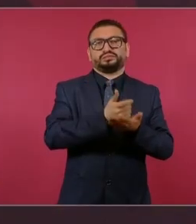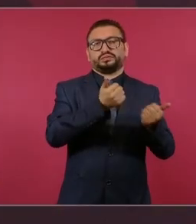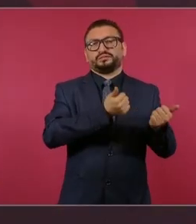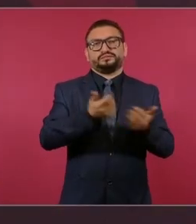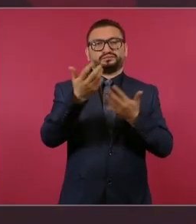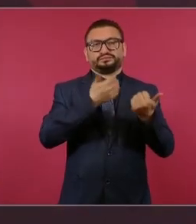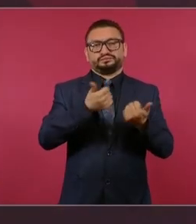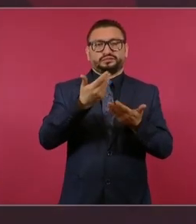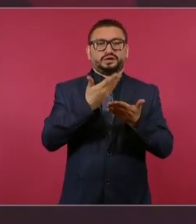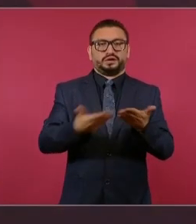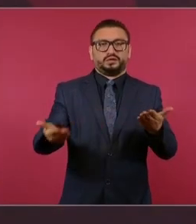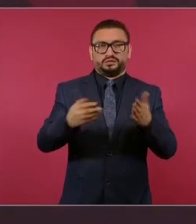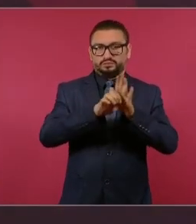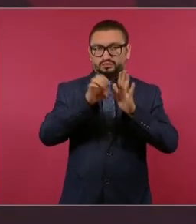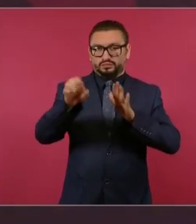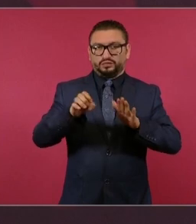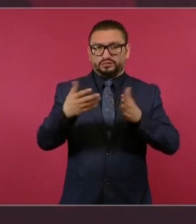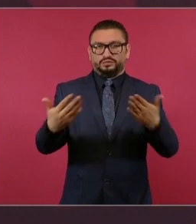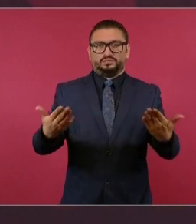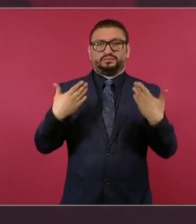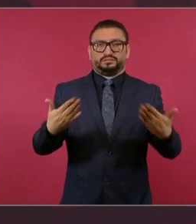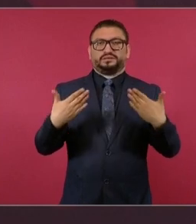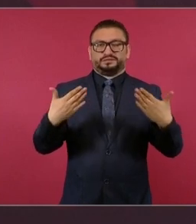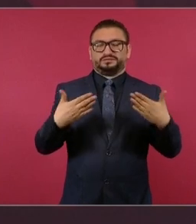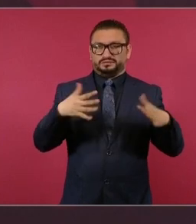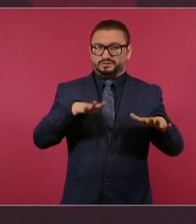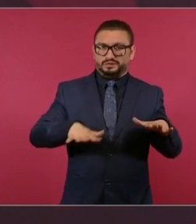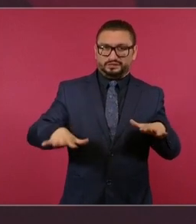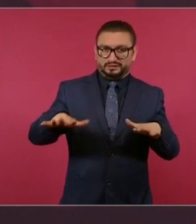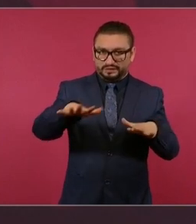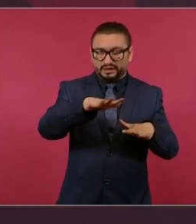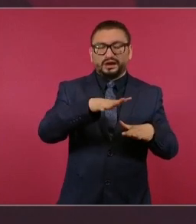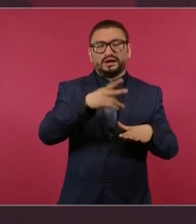viendo con lo del Canal de Panamá.